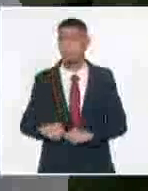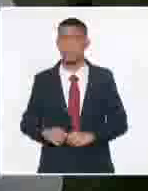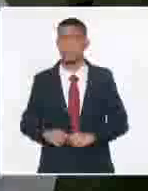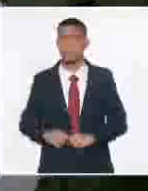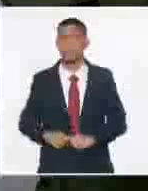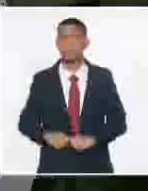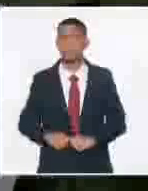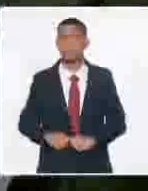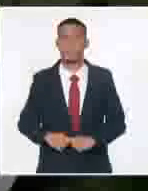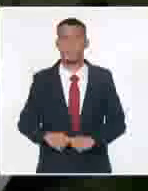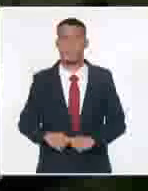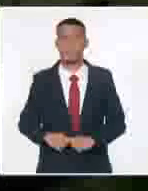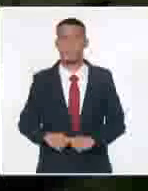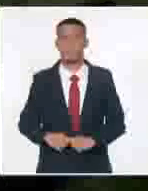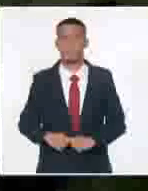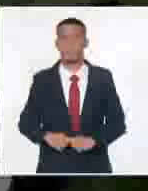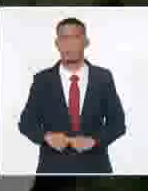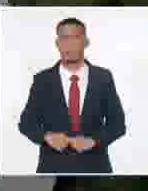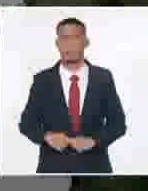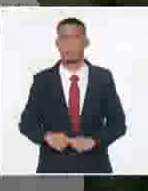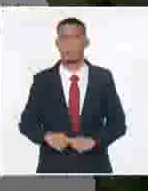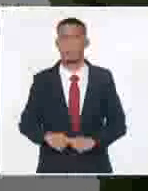por allá, por favor.